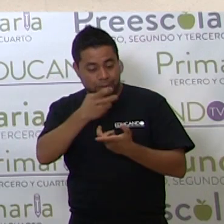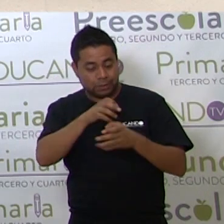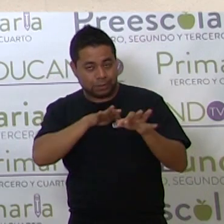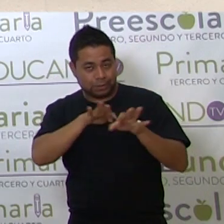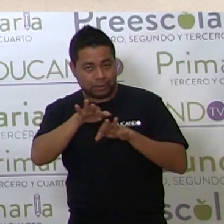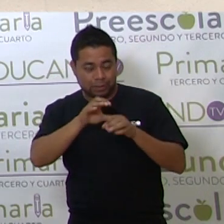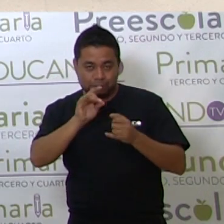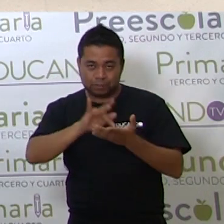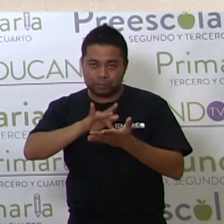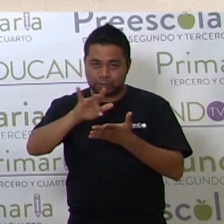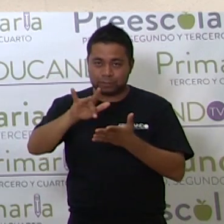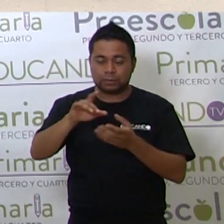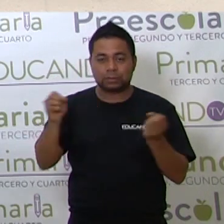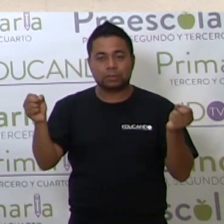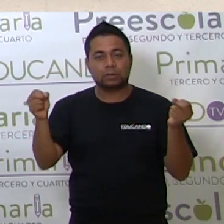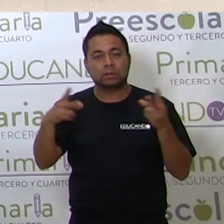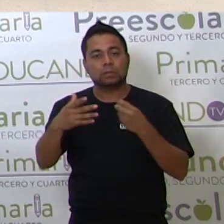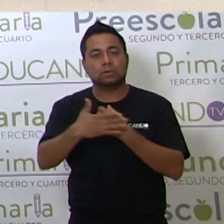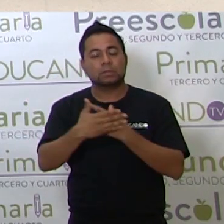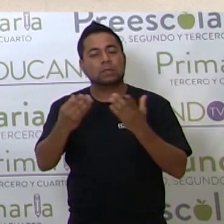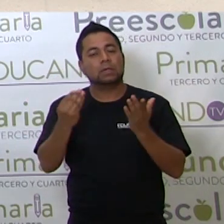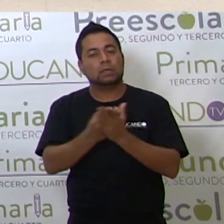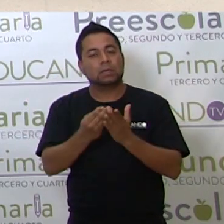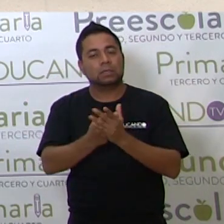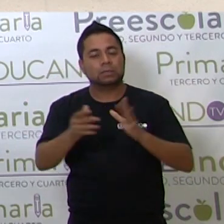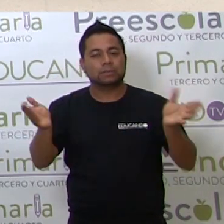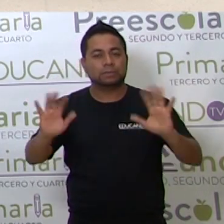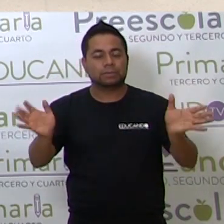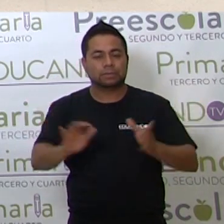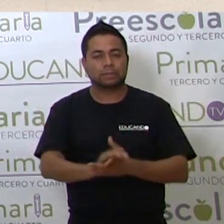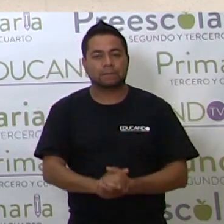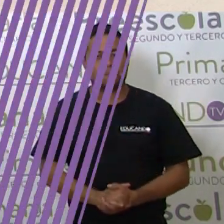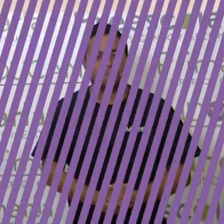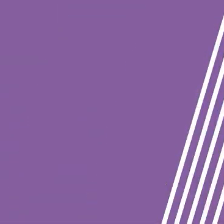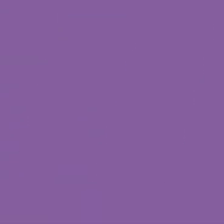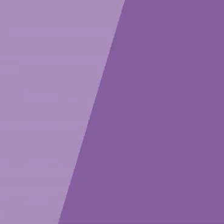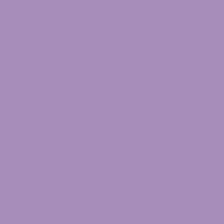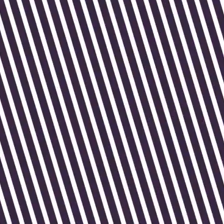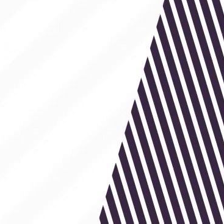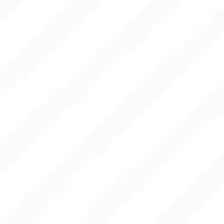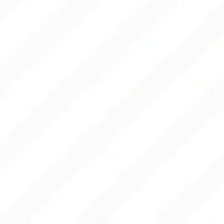muchas gracias y nos vemos en la siguiente sesión hasta luego